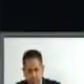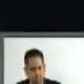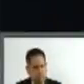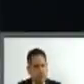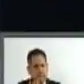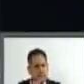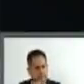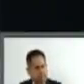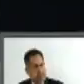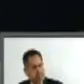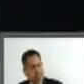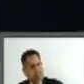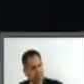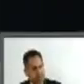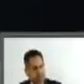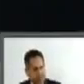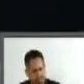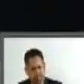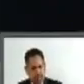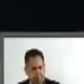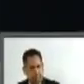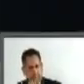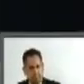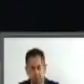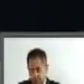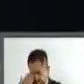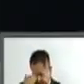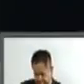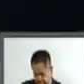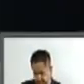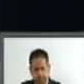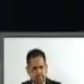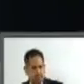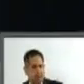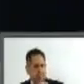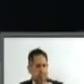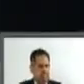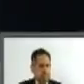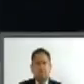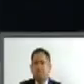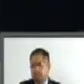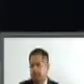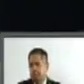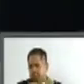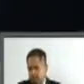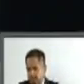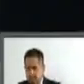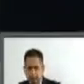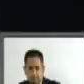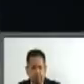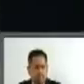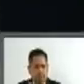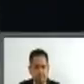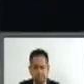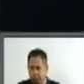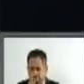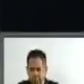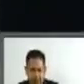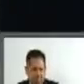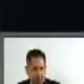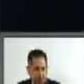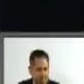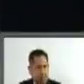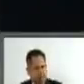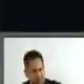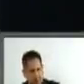las naciones, permite que nuevos talentos y perspectivas se sumen a las capacidades adquiridas de un país y de